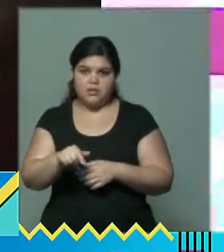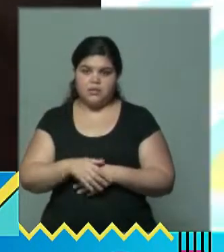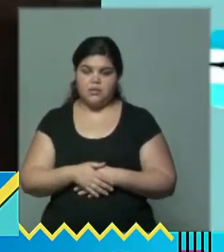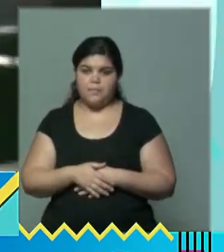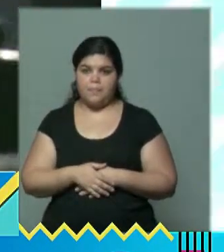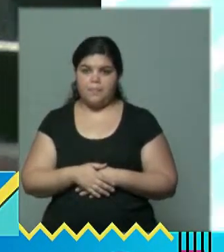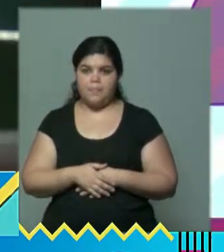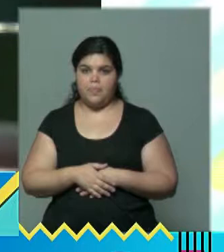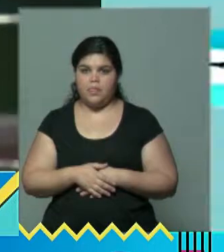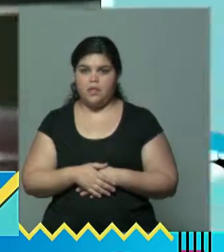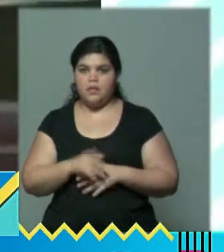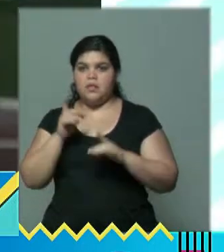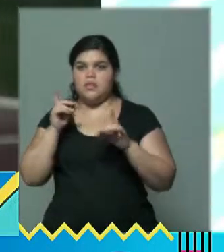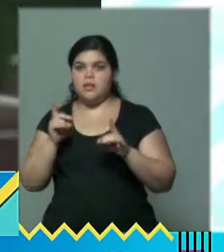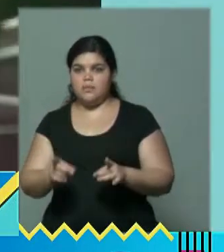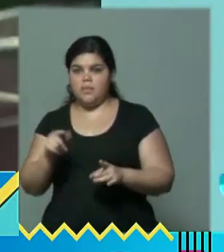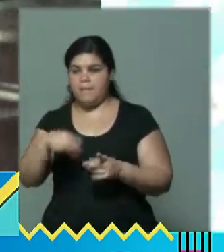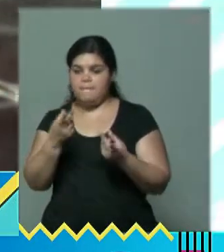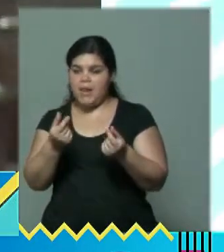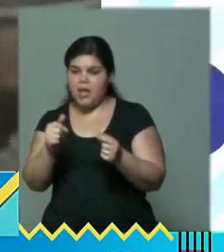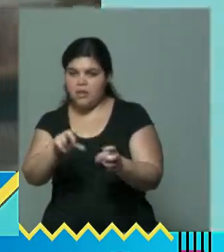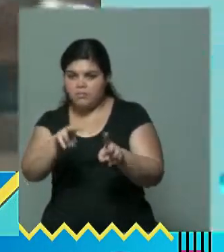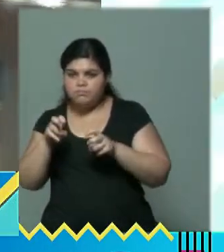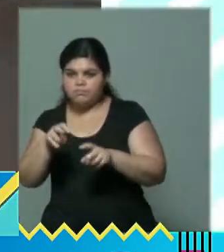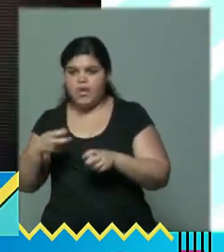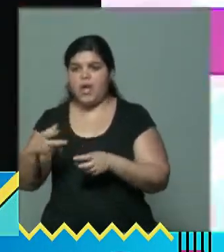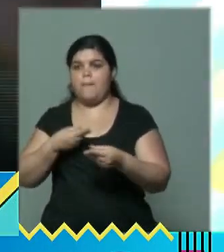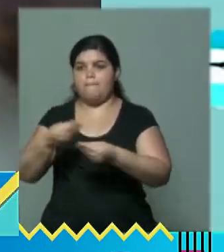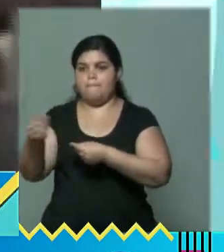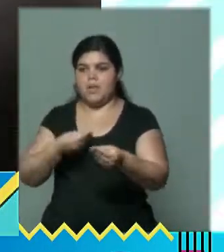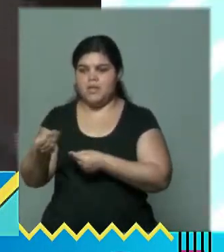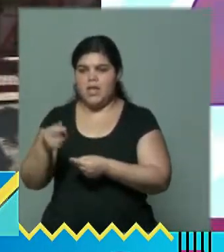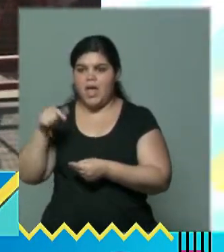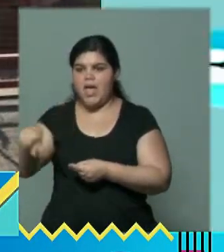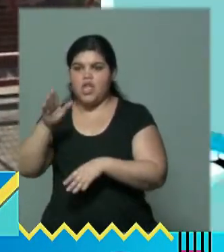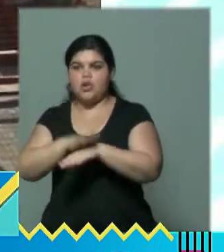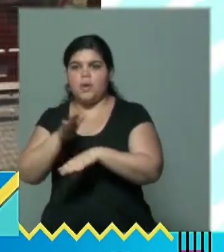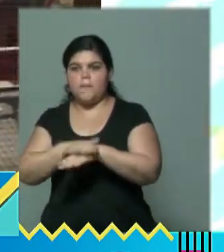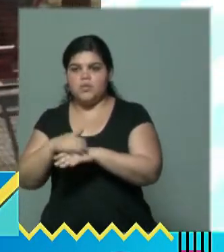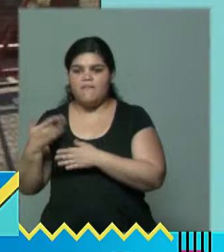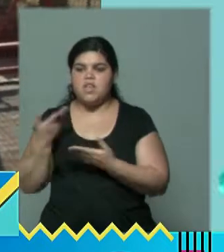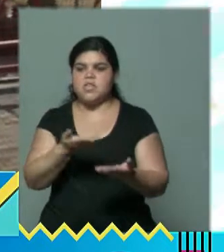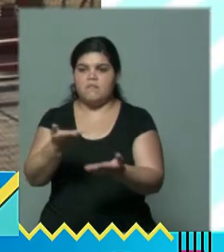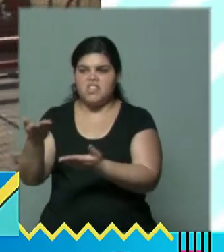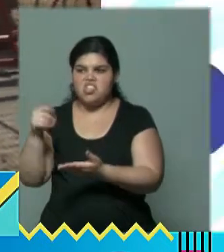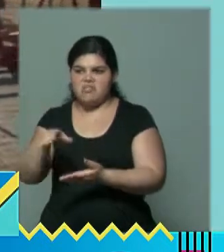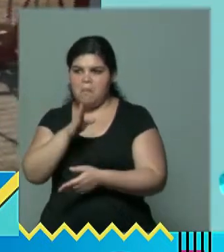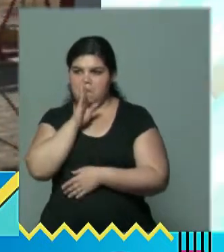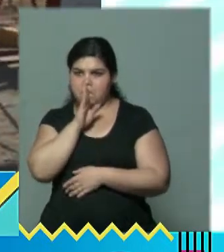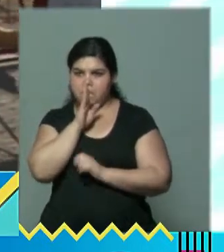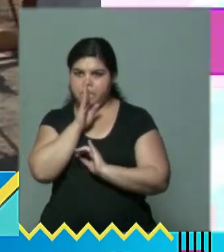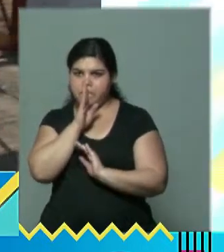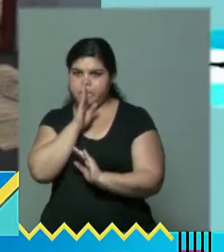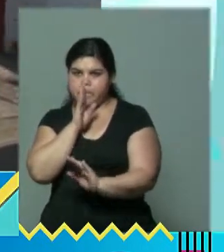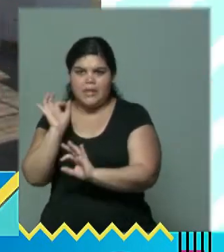este gran retiro de fondos por parte de todas las empresas prestatarias de servicios públicos. Y de eso nadie habla. Como nadie habla ni